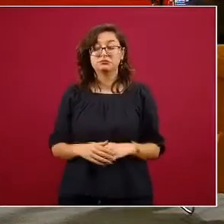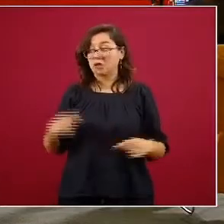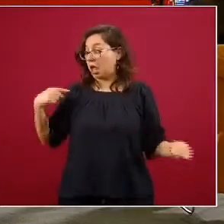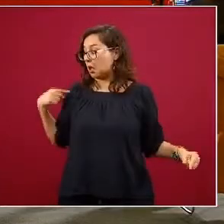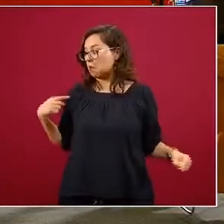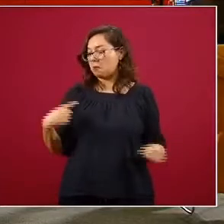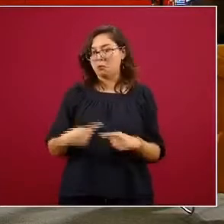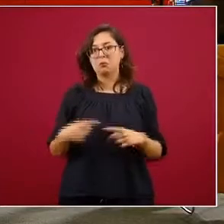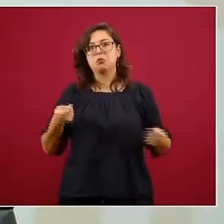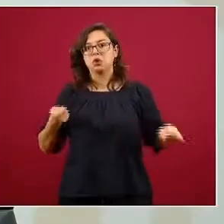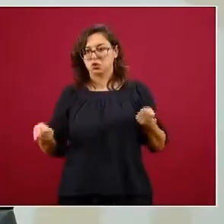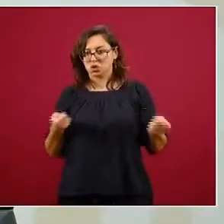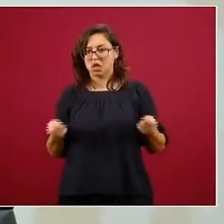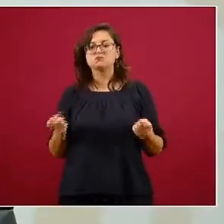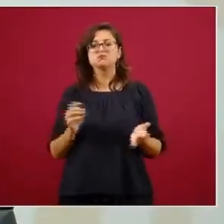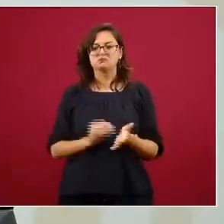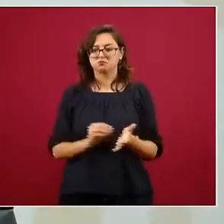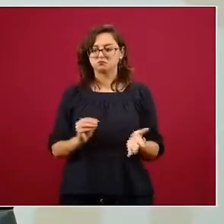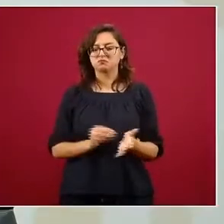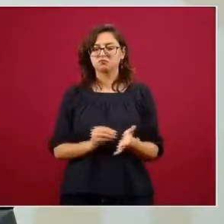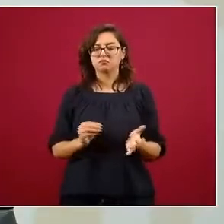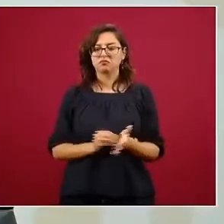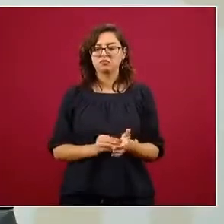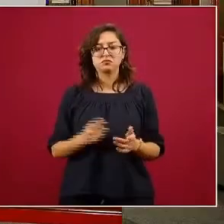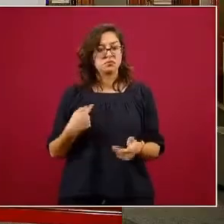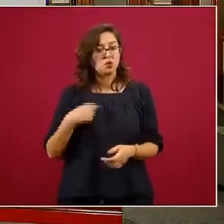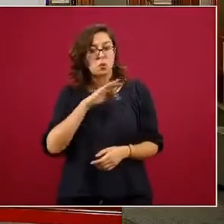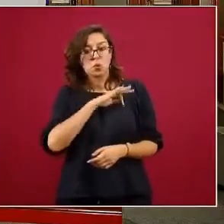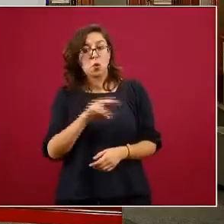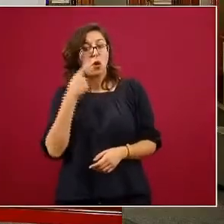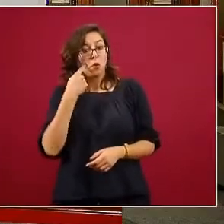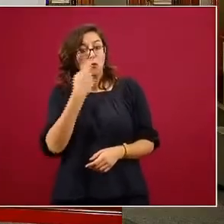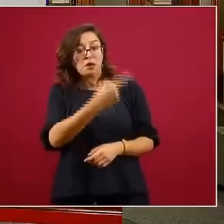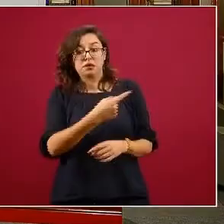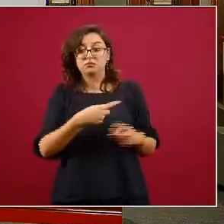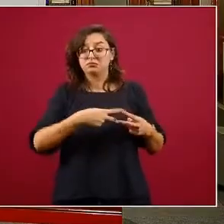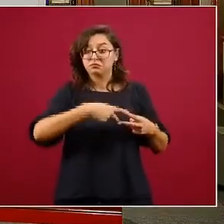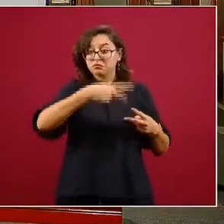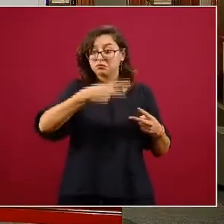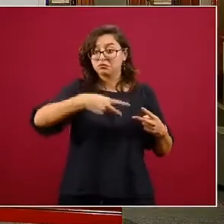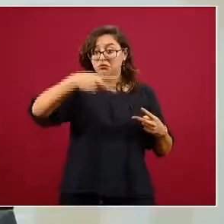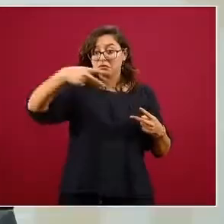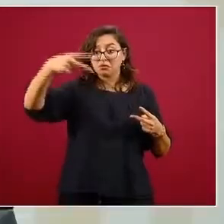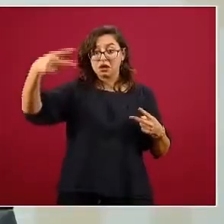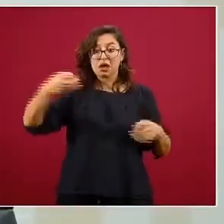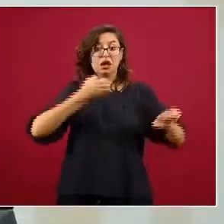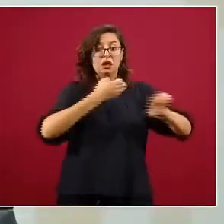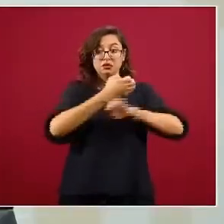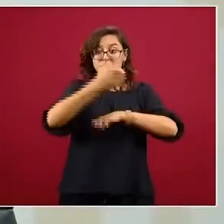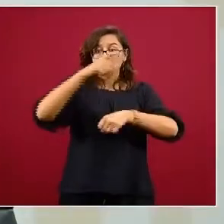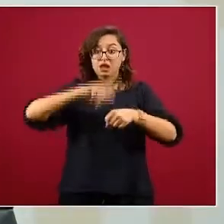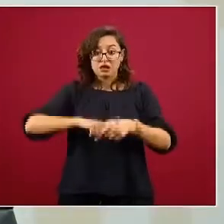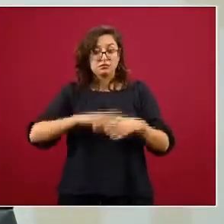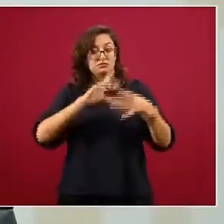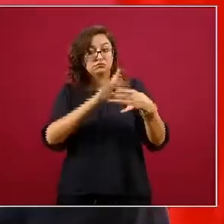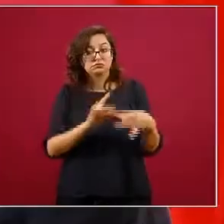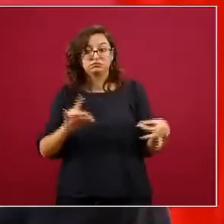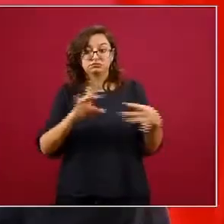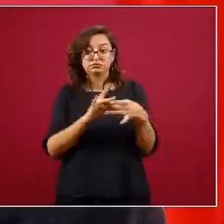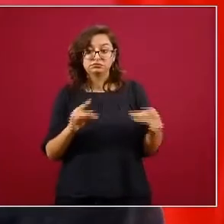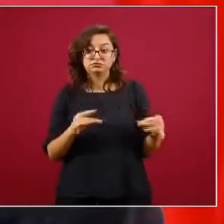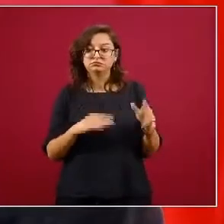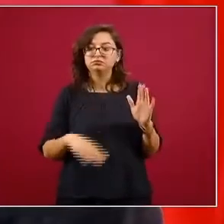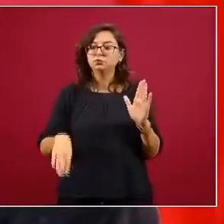ocurrido todavía. Las curvas epidémicas estatales que presentamos aquí, hemos explicado este fenómeno.